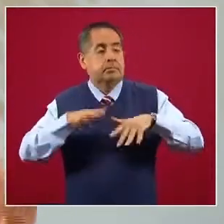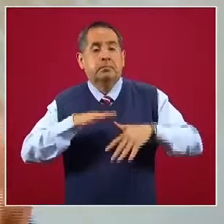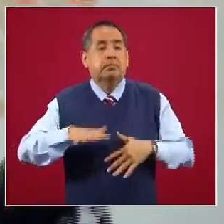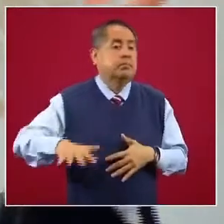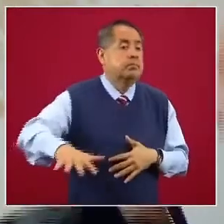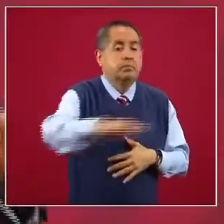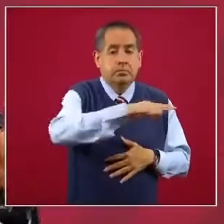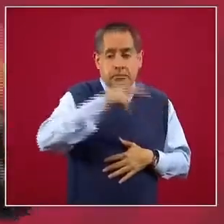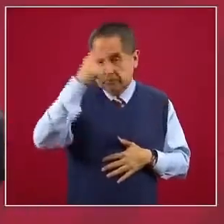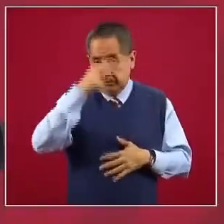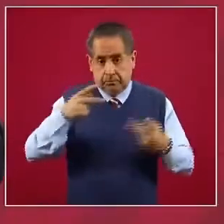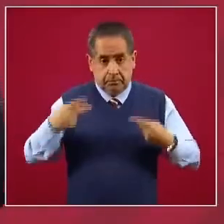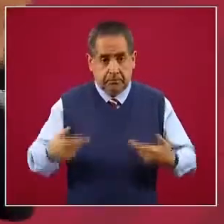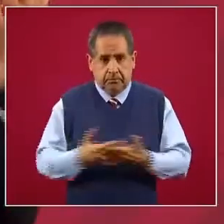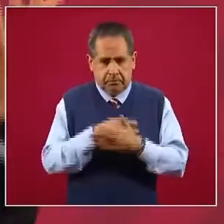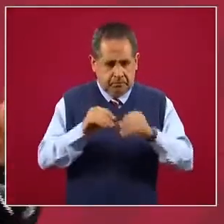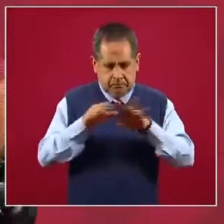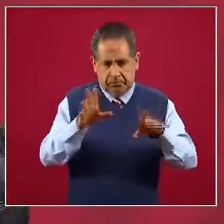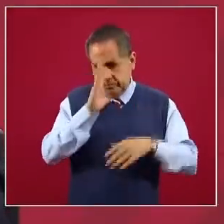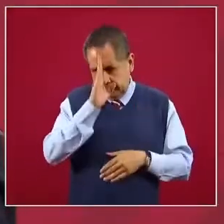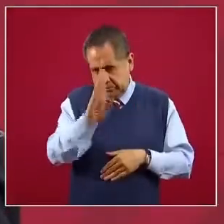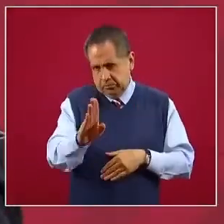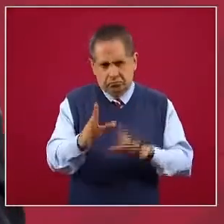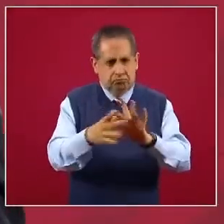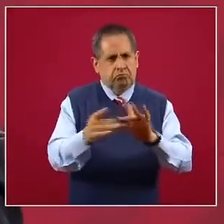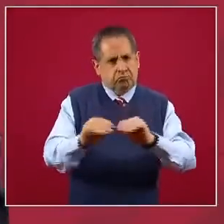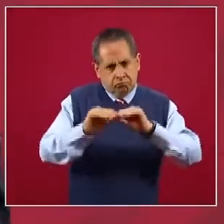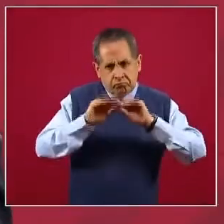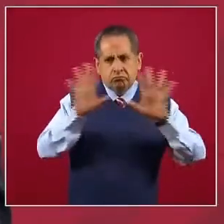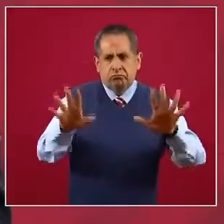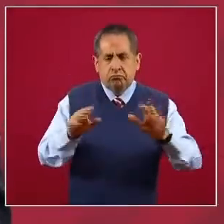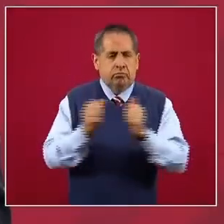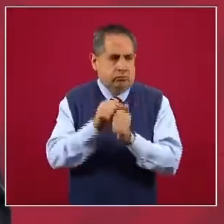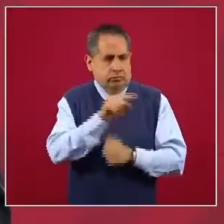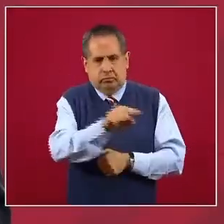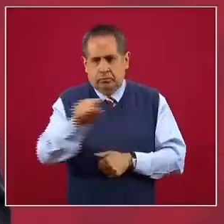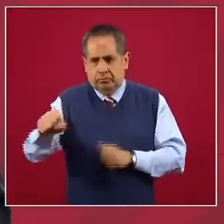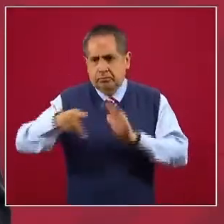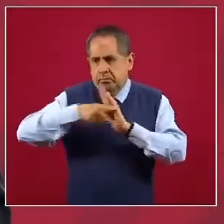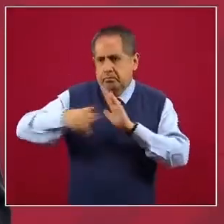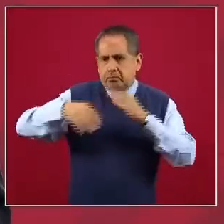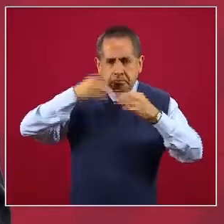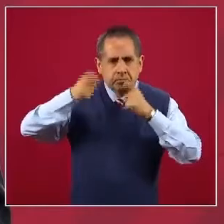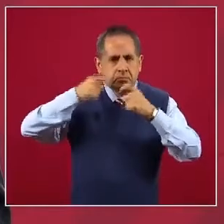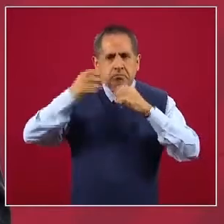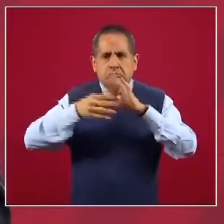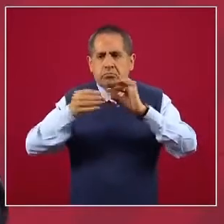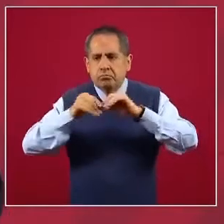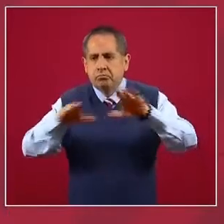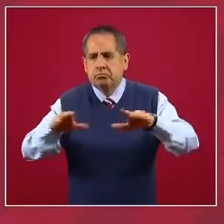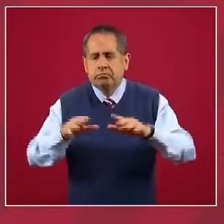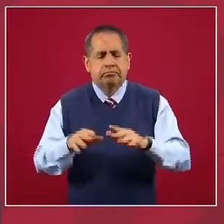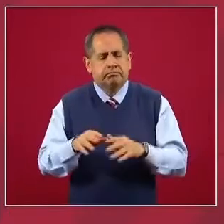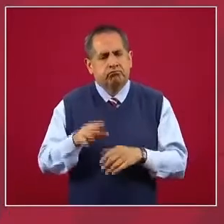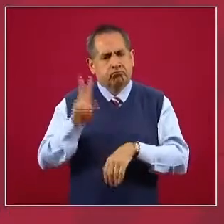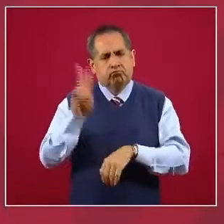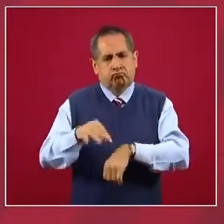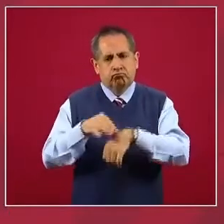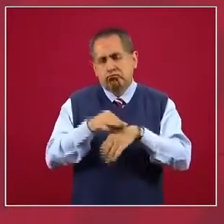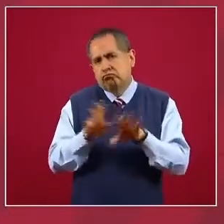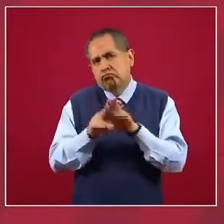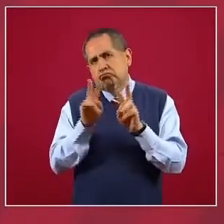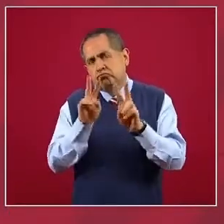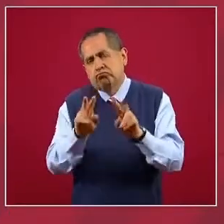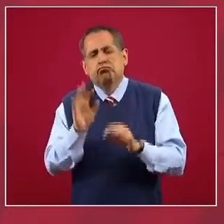población mexicana a través, de manera directa y a través de ustedes como comunicadoras y comunicadores, la realidad